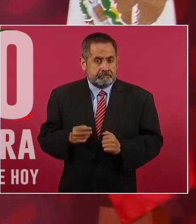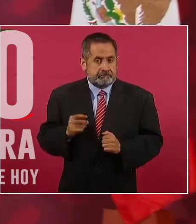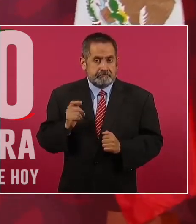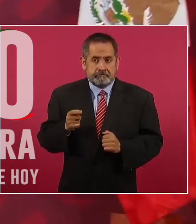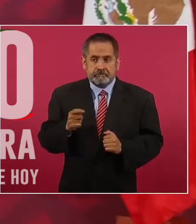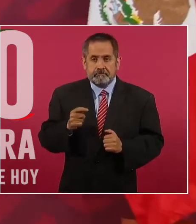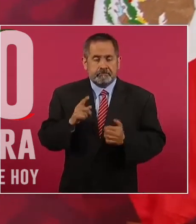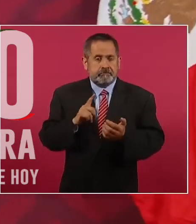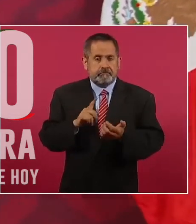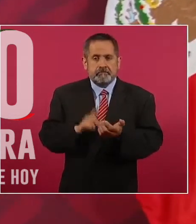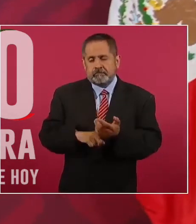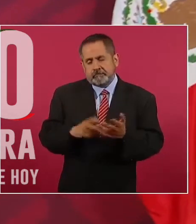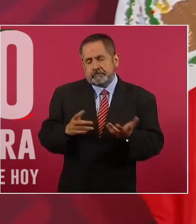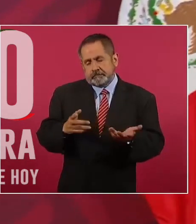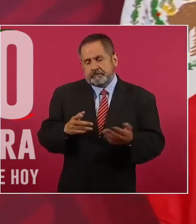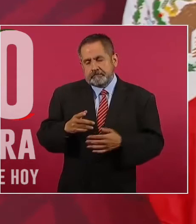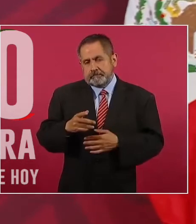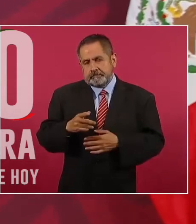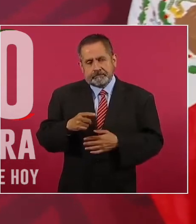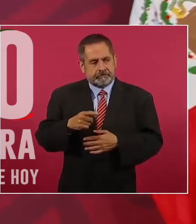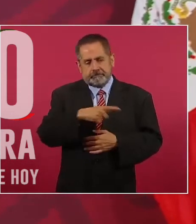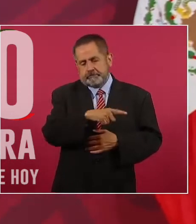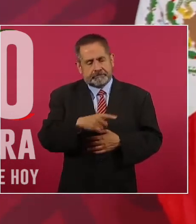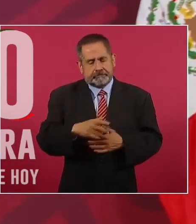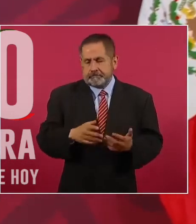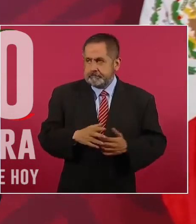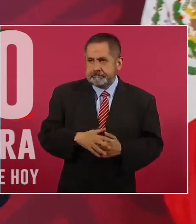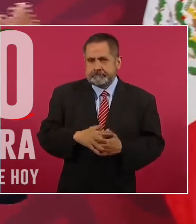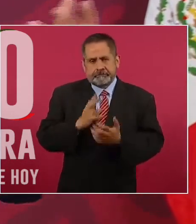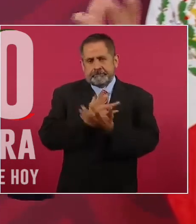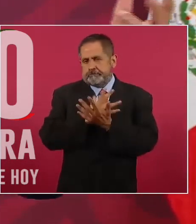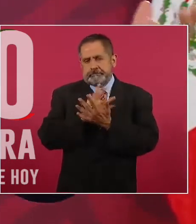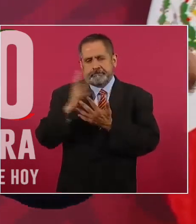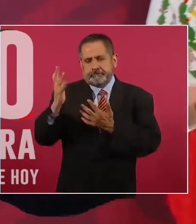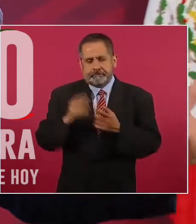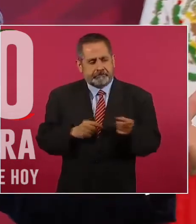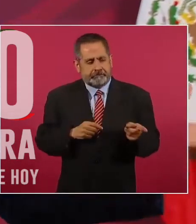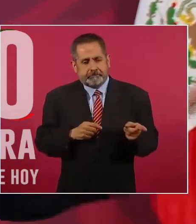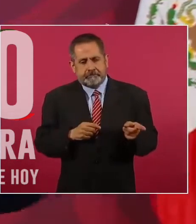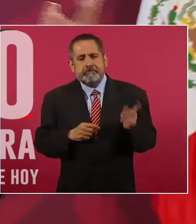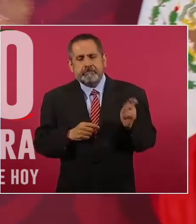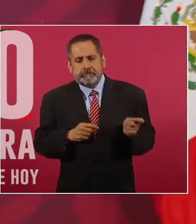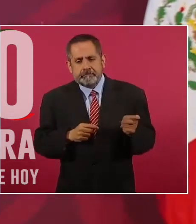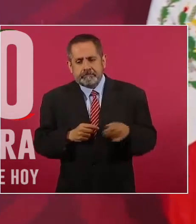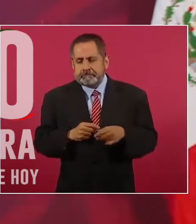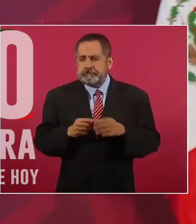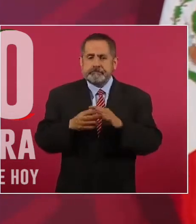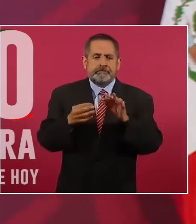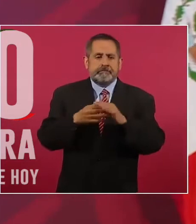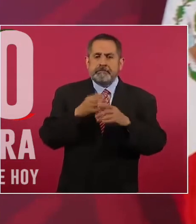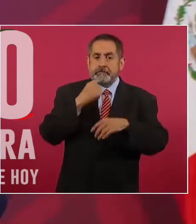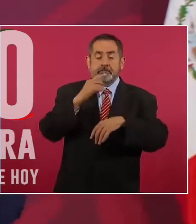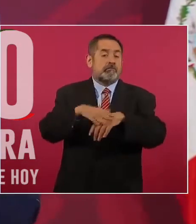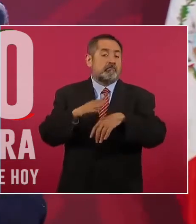una exageración, por decir lo mínimo, cuando hablamos de que vamos